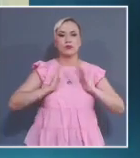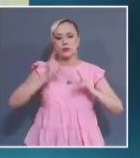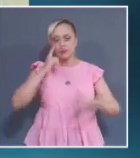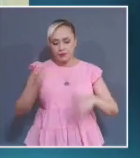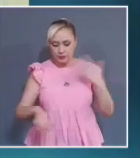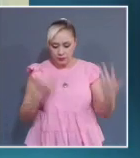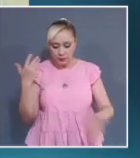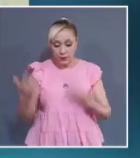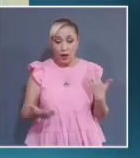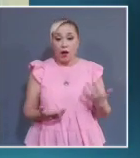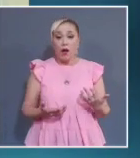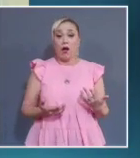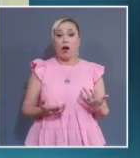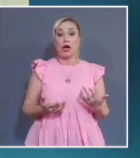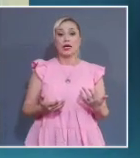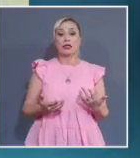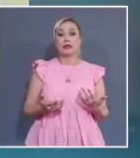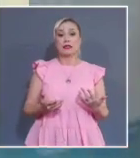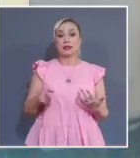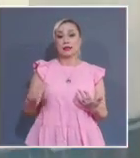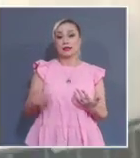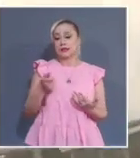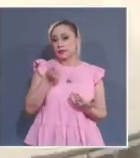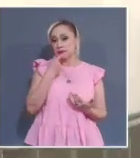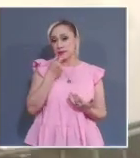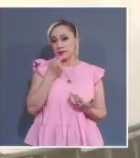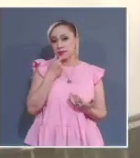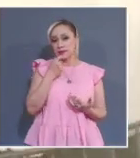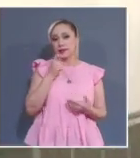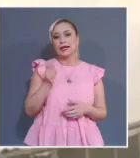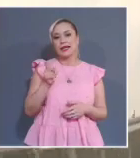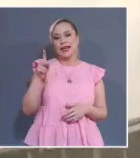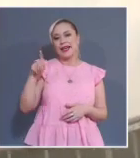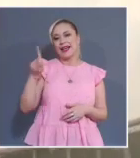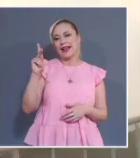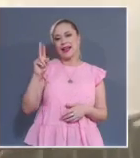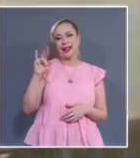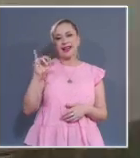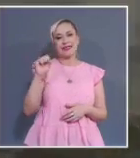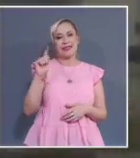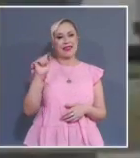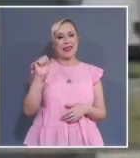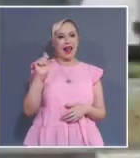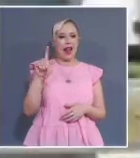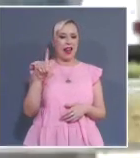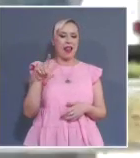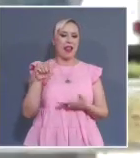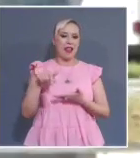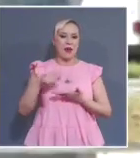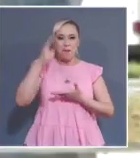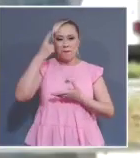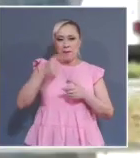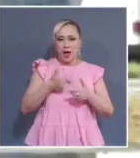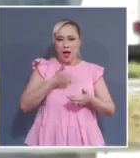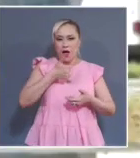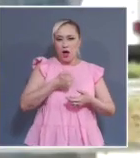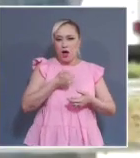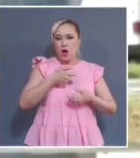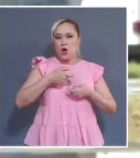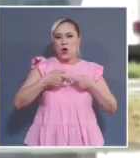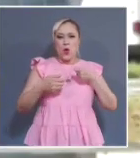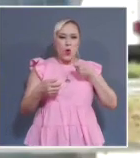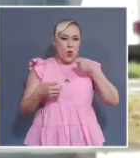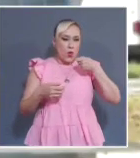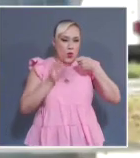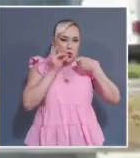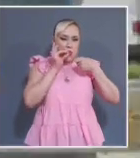que se conoce comúnmente como cristal. Karen fue trasladada al Centro Federal de Readaptación Social número 16,